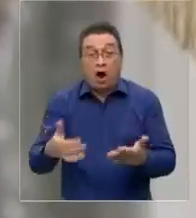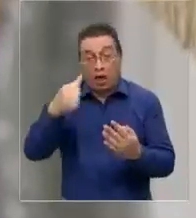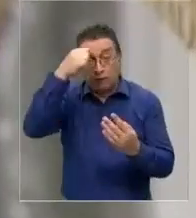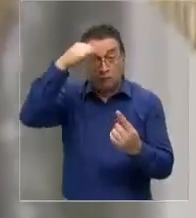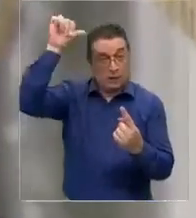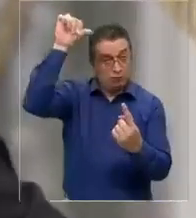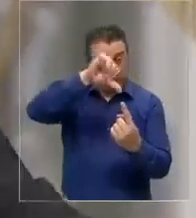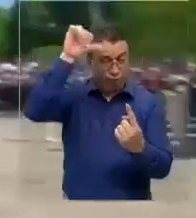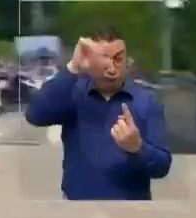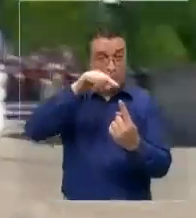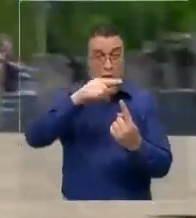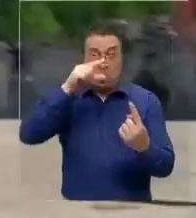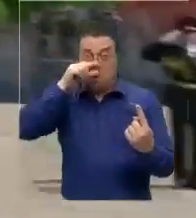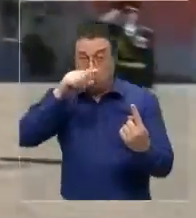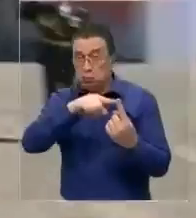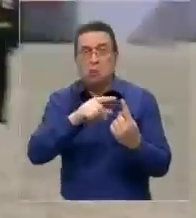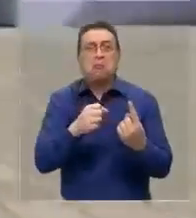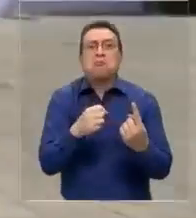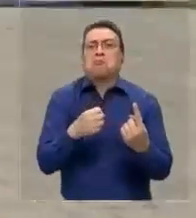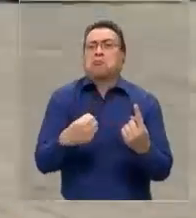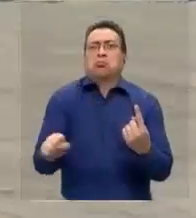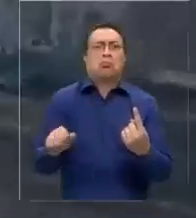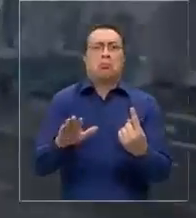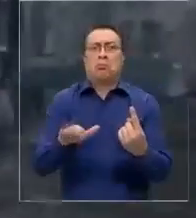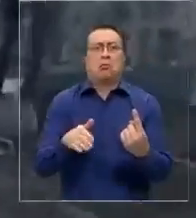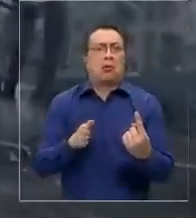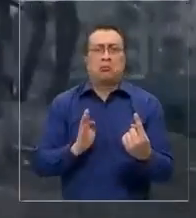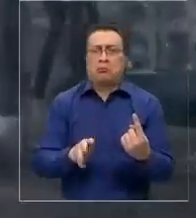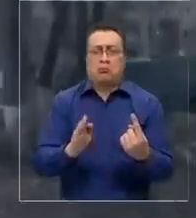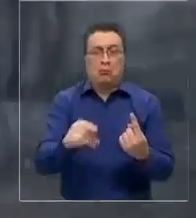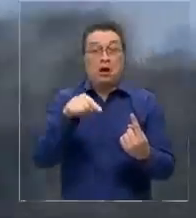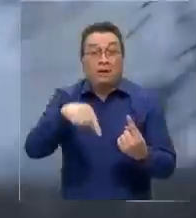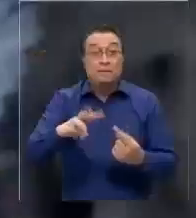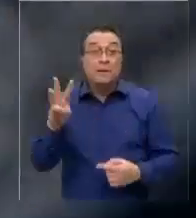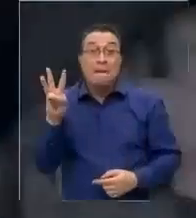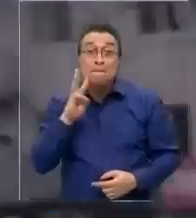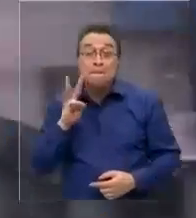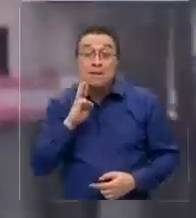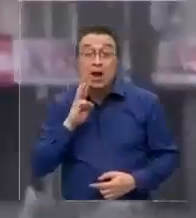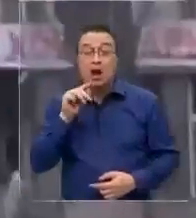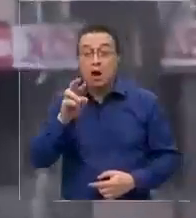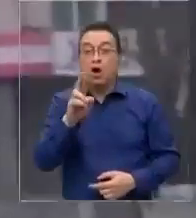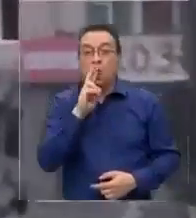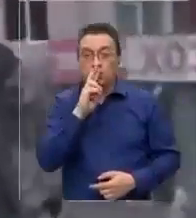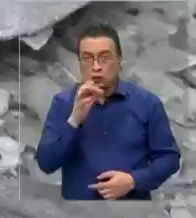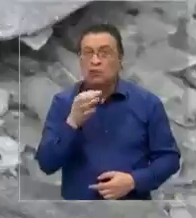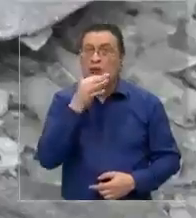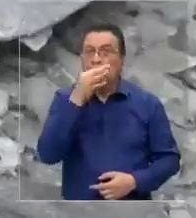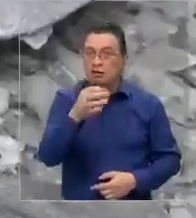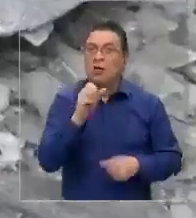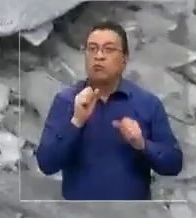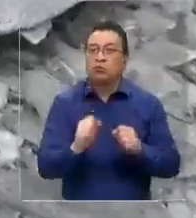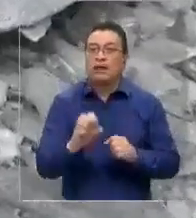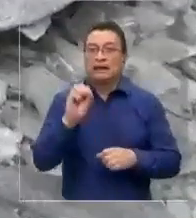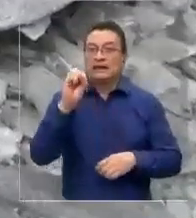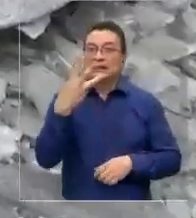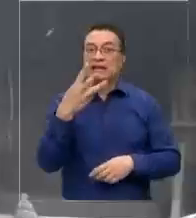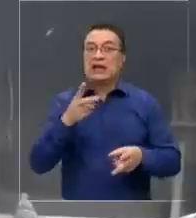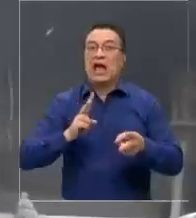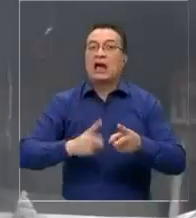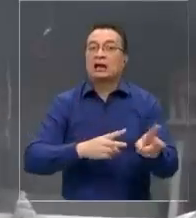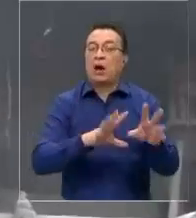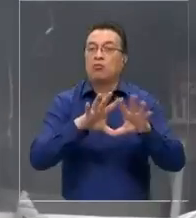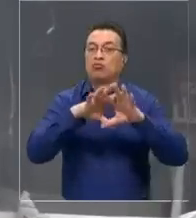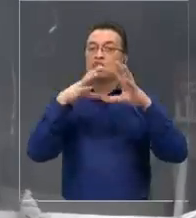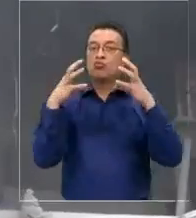las medidas de presión no han disuadido a Vladimir Putin, si incluso este miércoles Rusia agitaba los temores de una tercera guerra